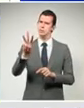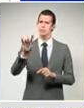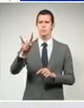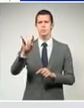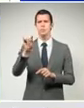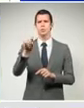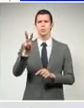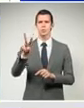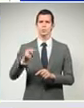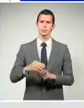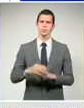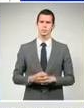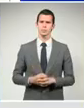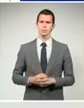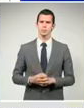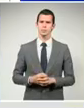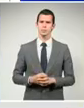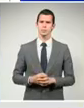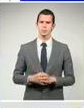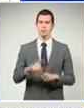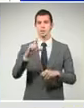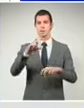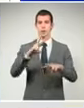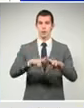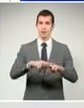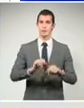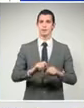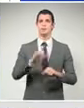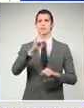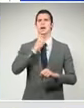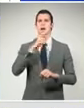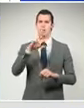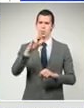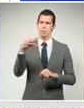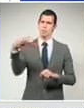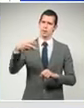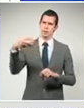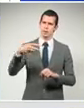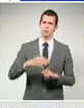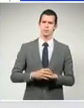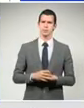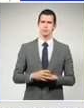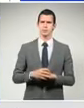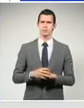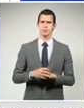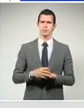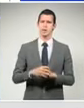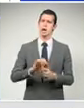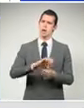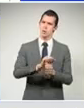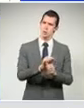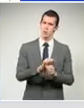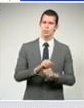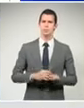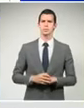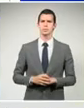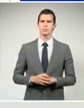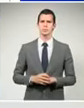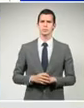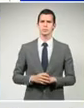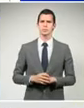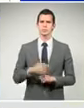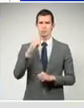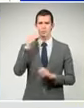439,2, Centro Habana, Cerro, Marianao, Arroyo Naranjo. En este orden le sigue